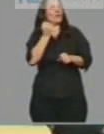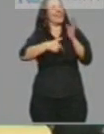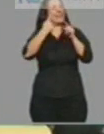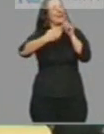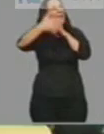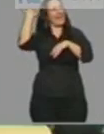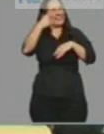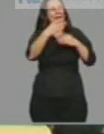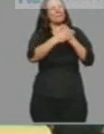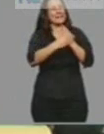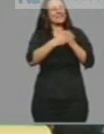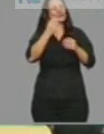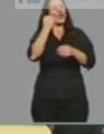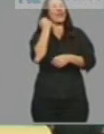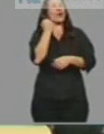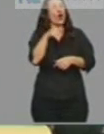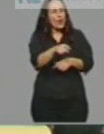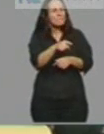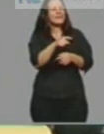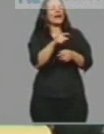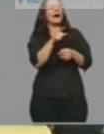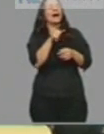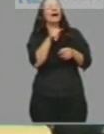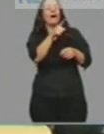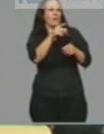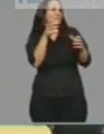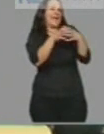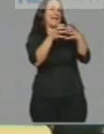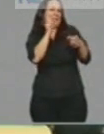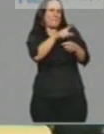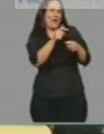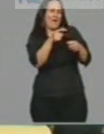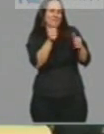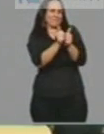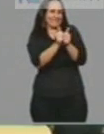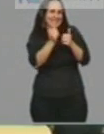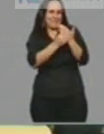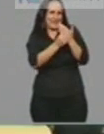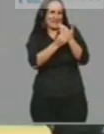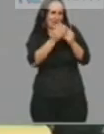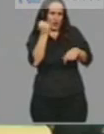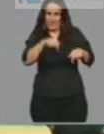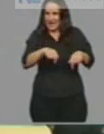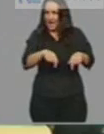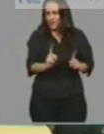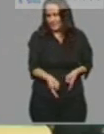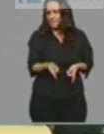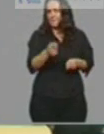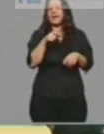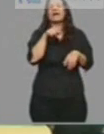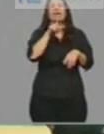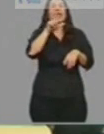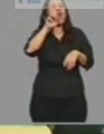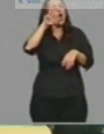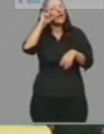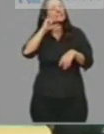ministro de Economía, que recorrió junto a su equipo todo el mundo, el actual ministro de Economía, también el doctor